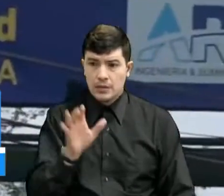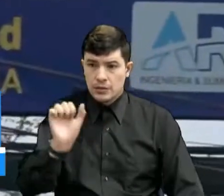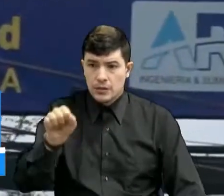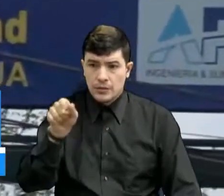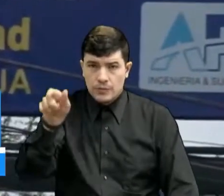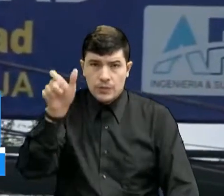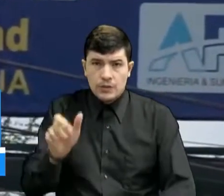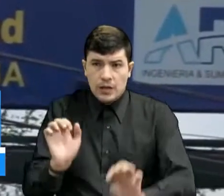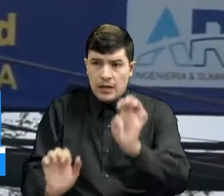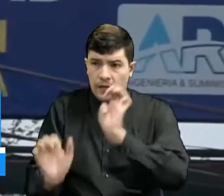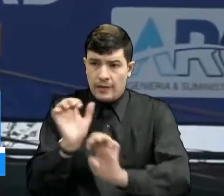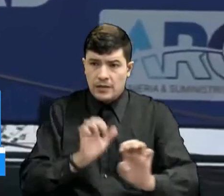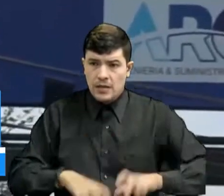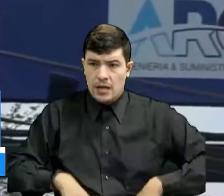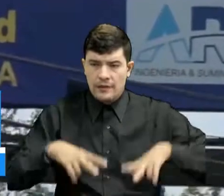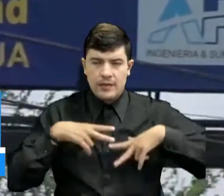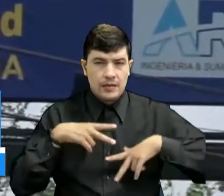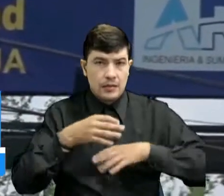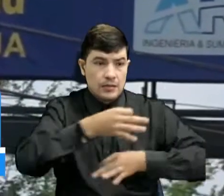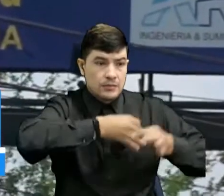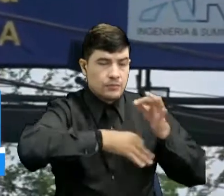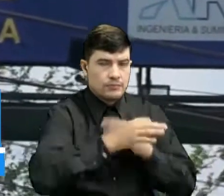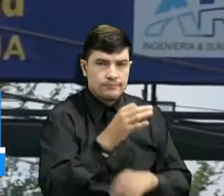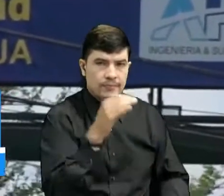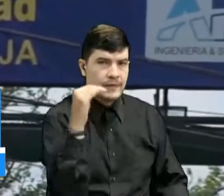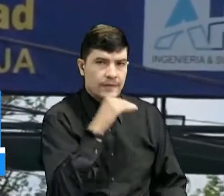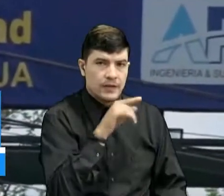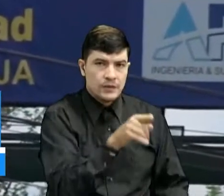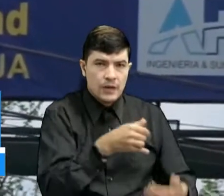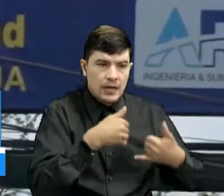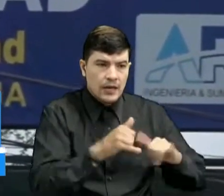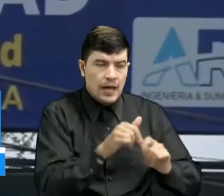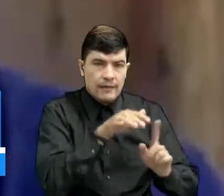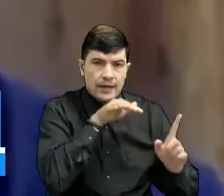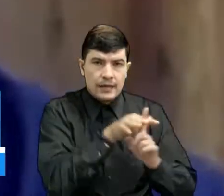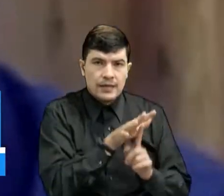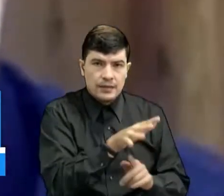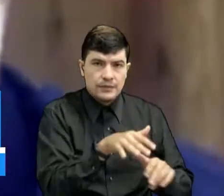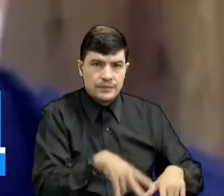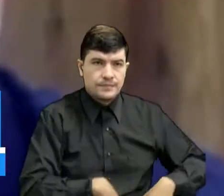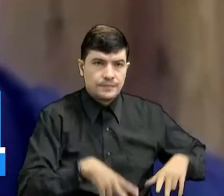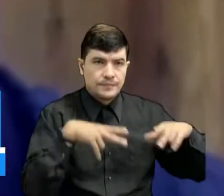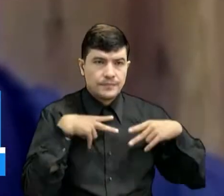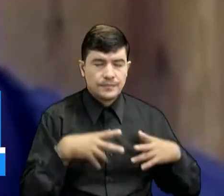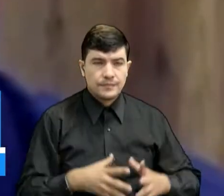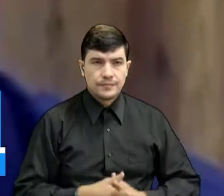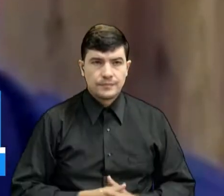la vida frente al tema que dice la oposición hay que decir que sus sonadas